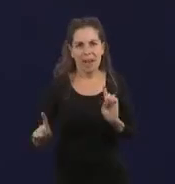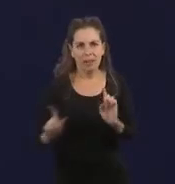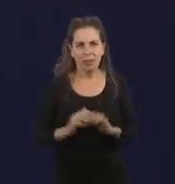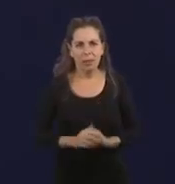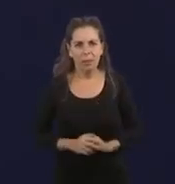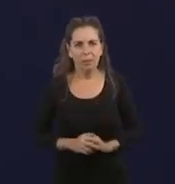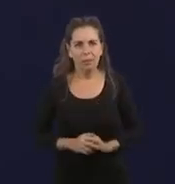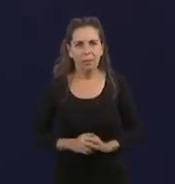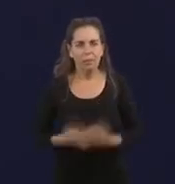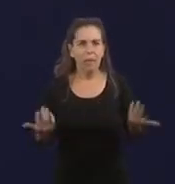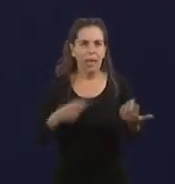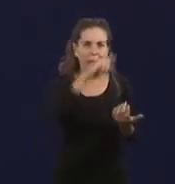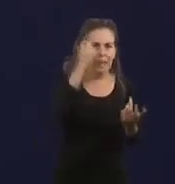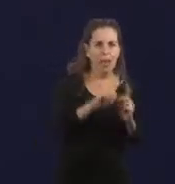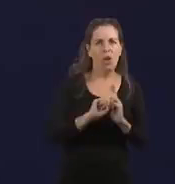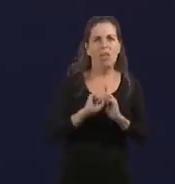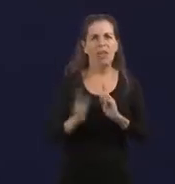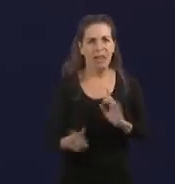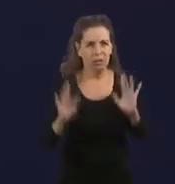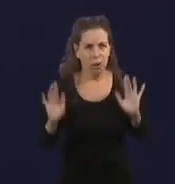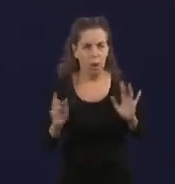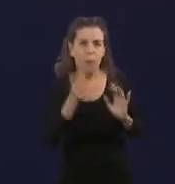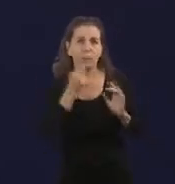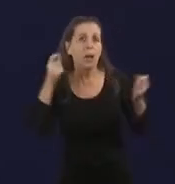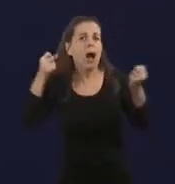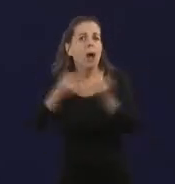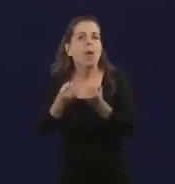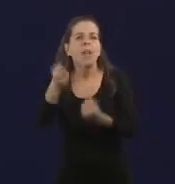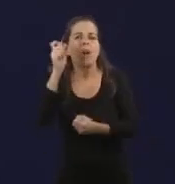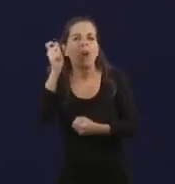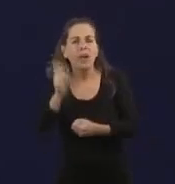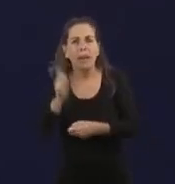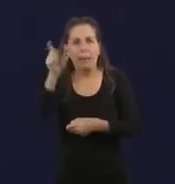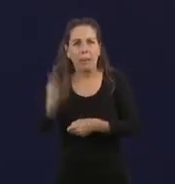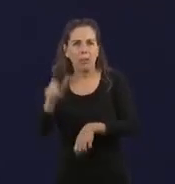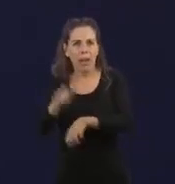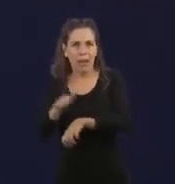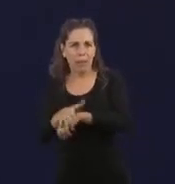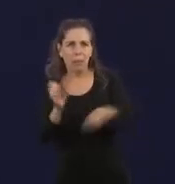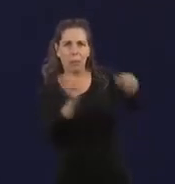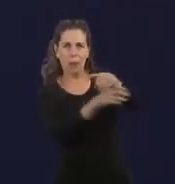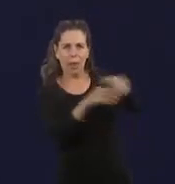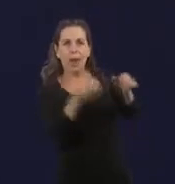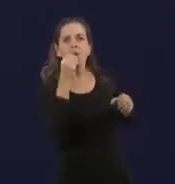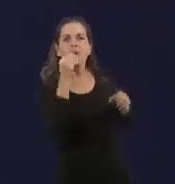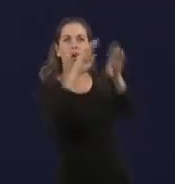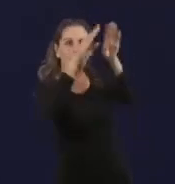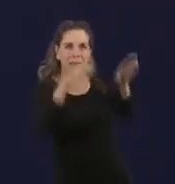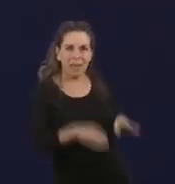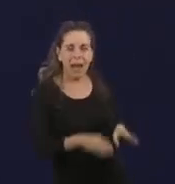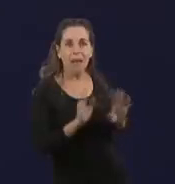dentro de las funciones del Estado, digo, porque directamente vas a hacer el acuerdo con el que acopie en tal caso los alimentos y no vas a